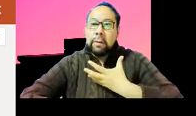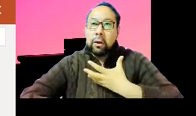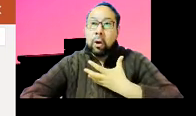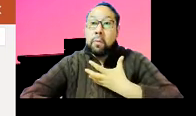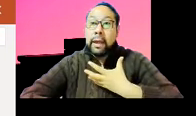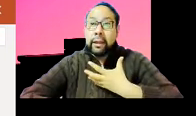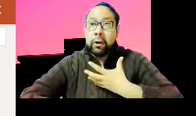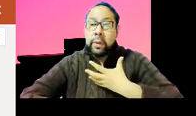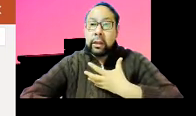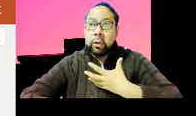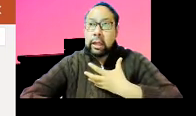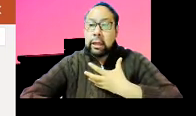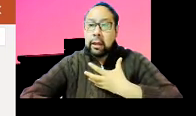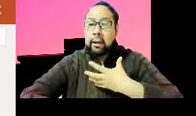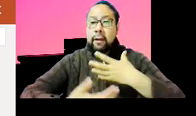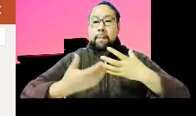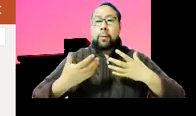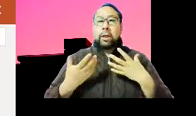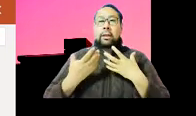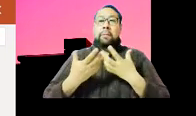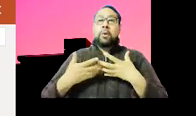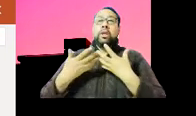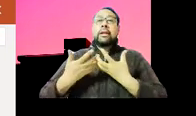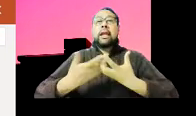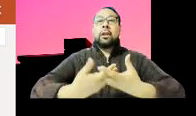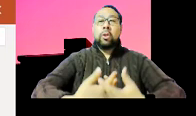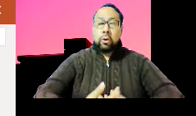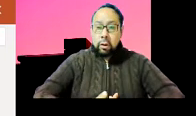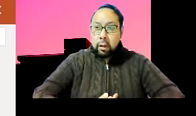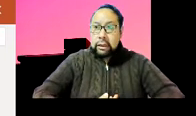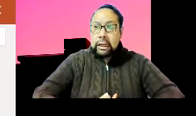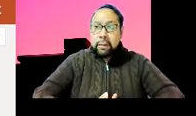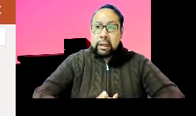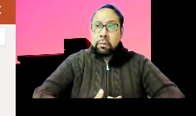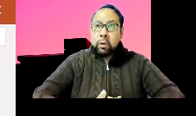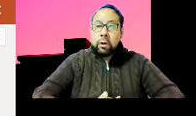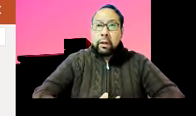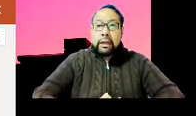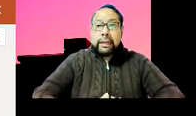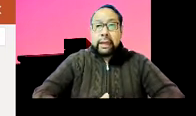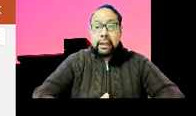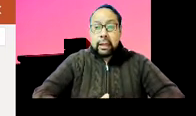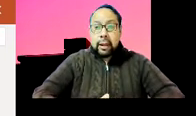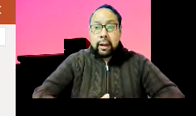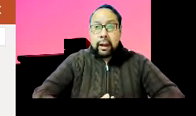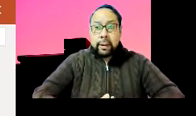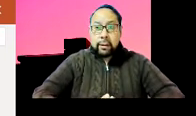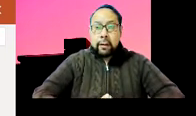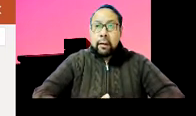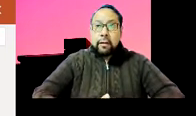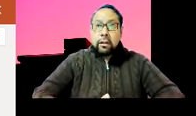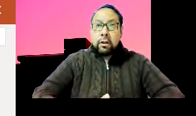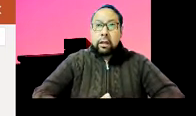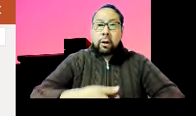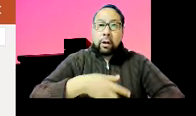Entonces se va a ver, o un verde botella, voy a estar proyectando dinamismo y seriedad a la